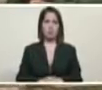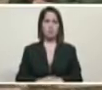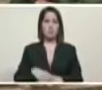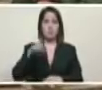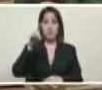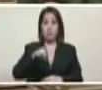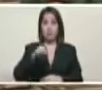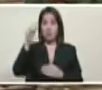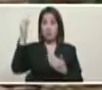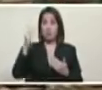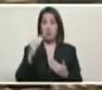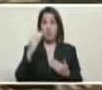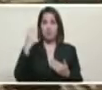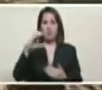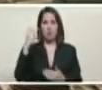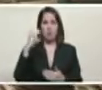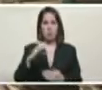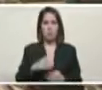de Colombia.